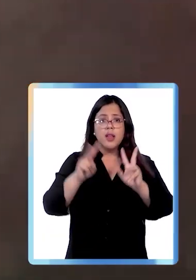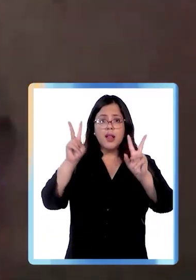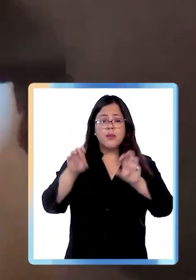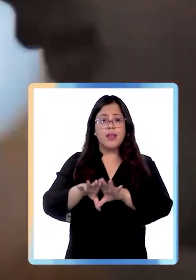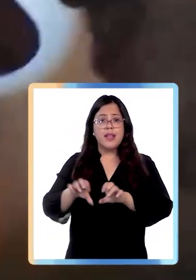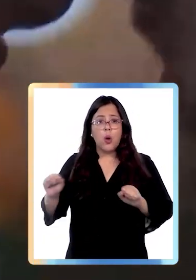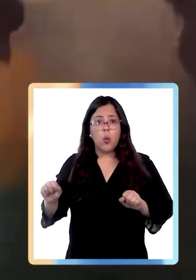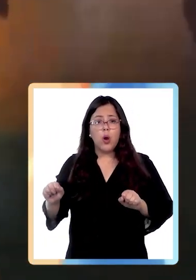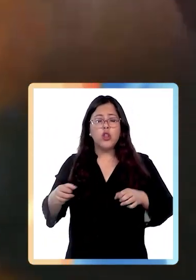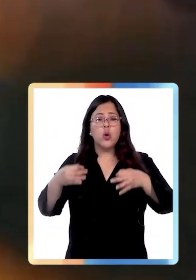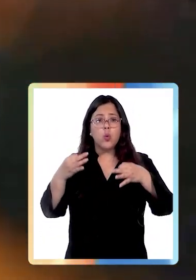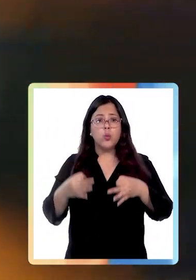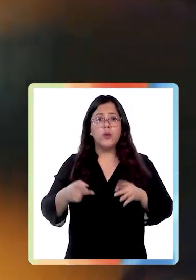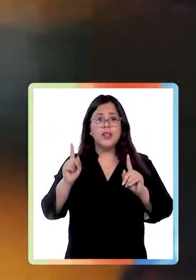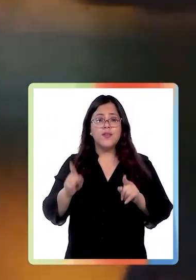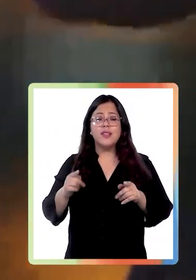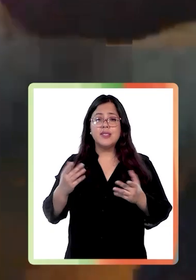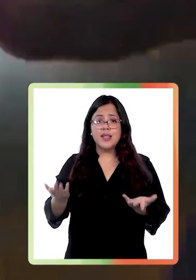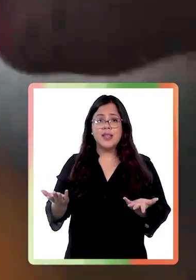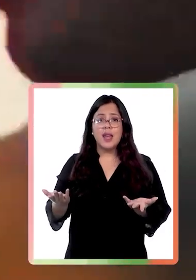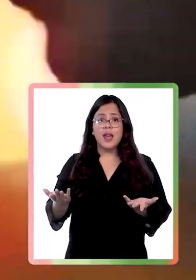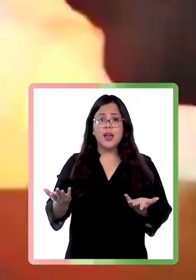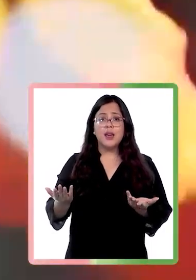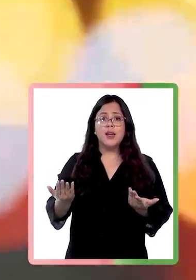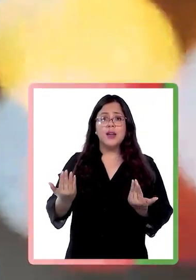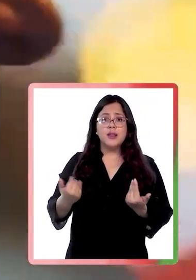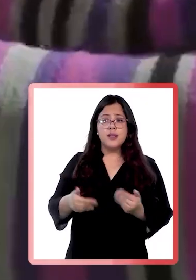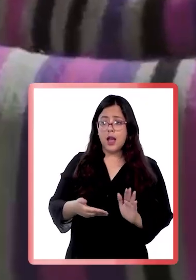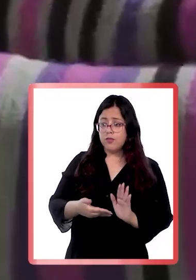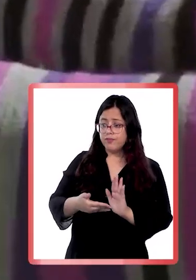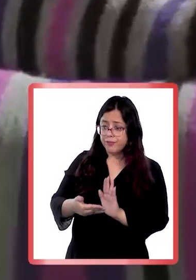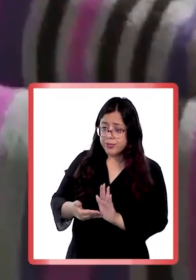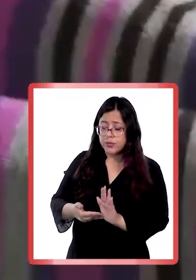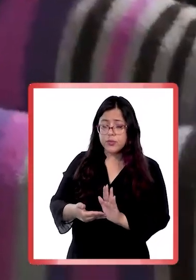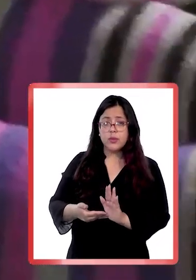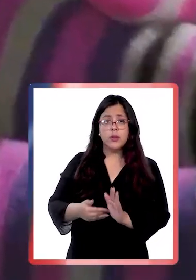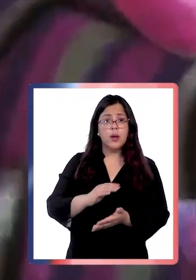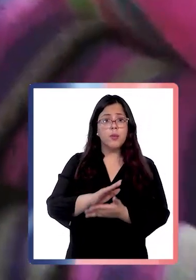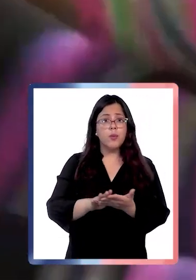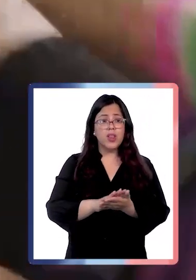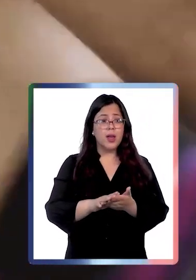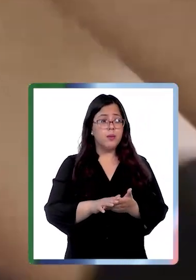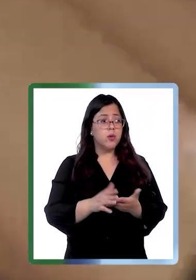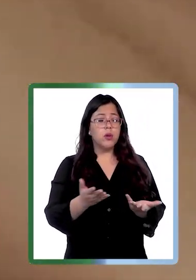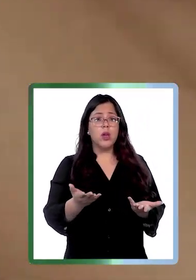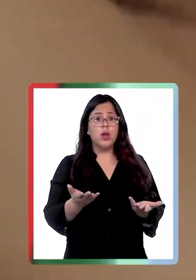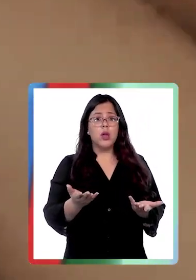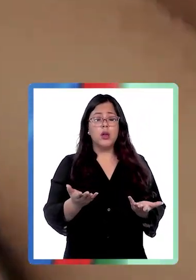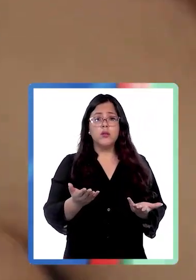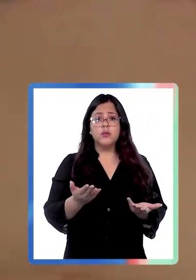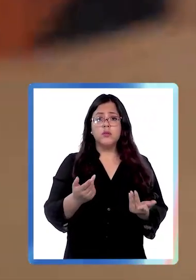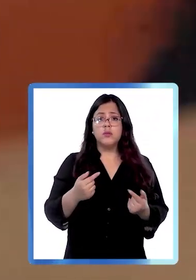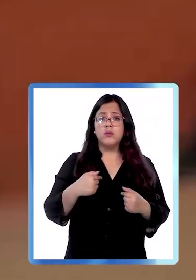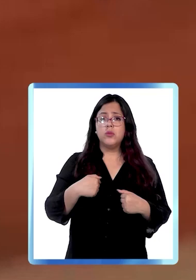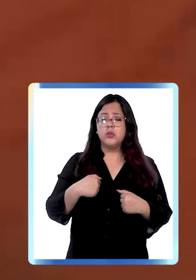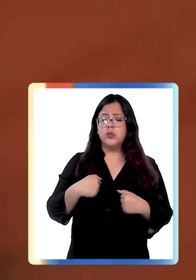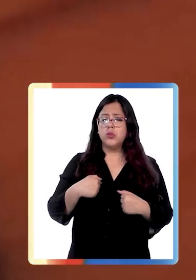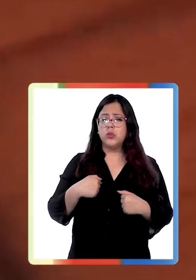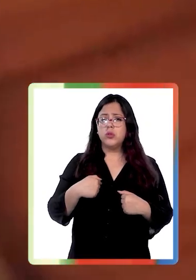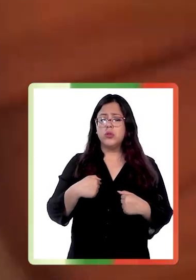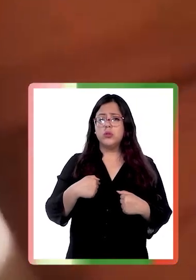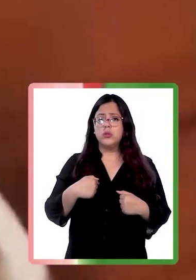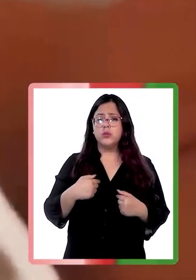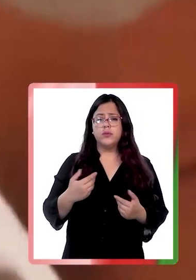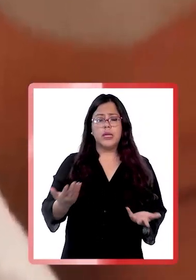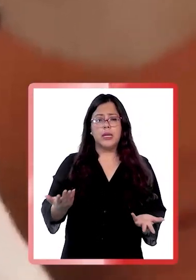legislación. O sea, el consentimiento, al tener que ser explícito, lo que quiere decir es que cuando no es explícito, por ejemplo, cuando